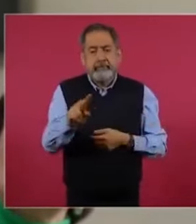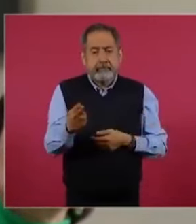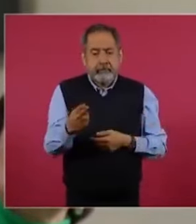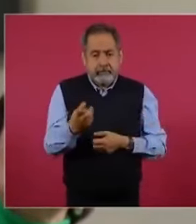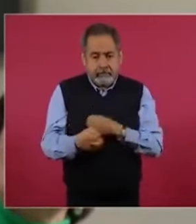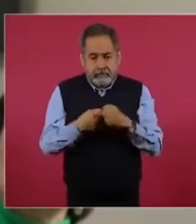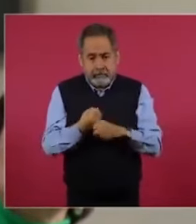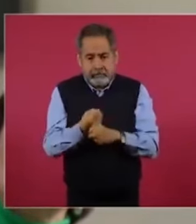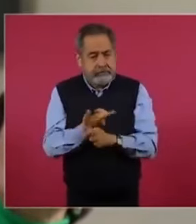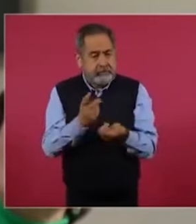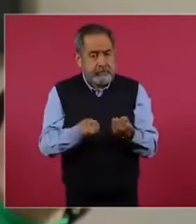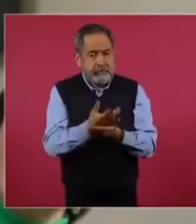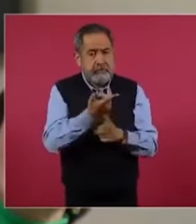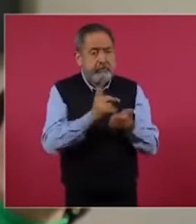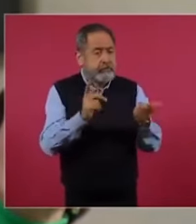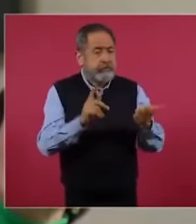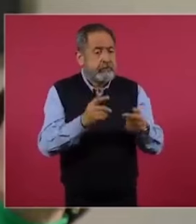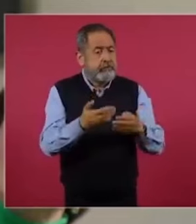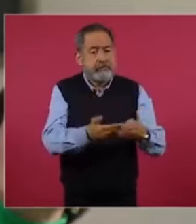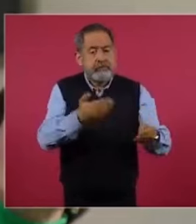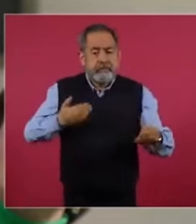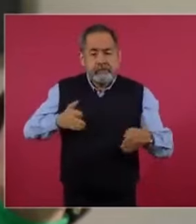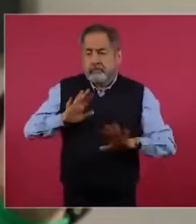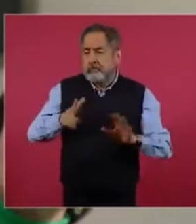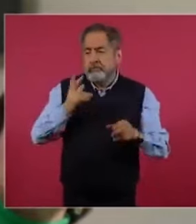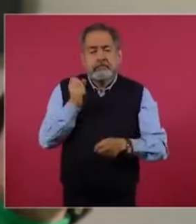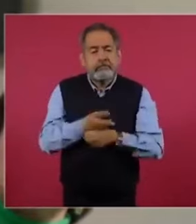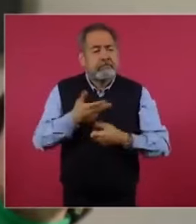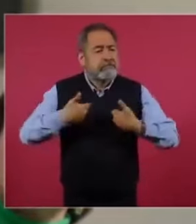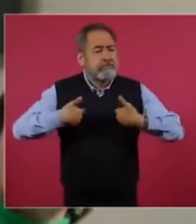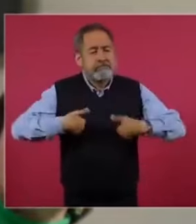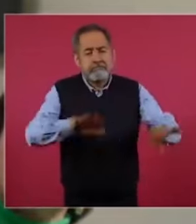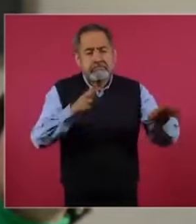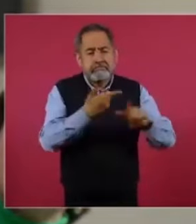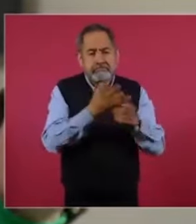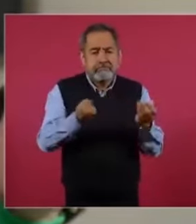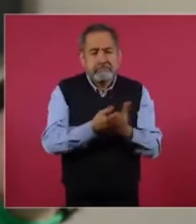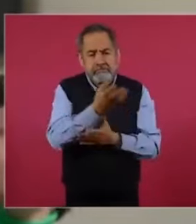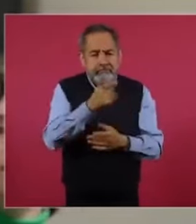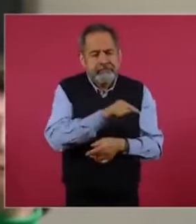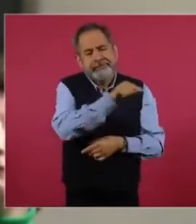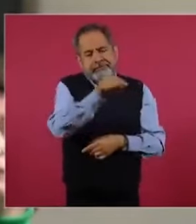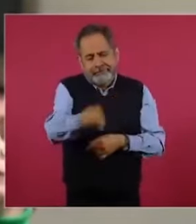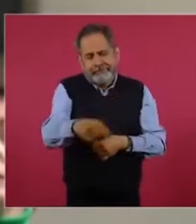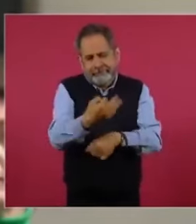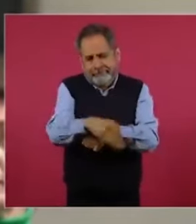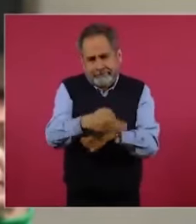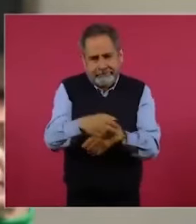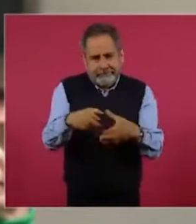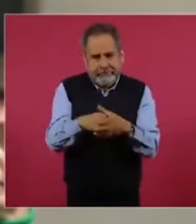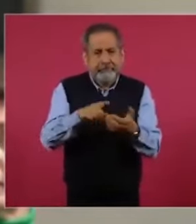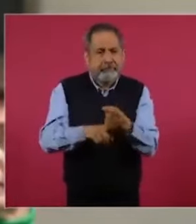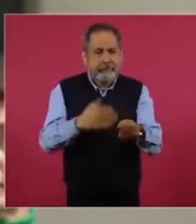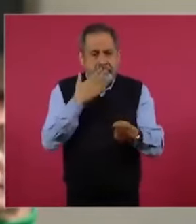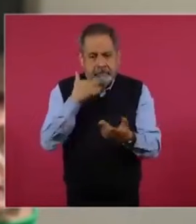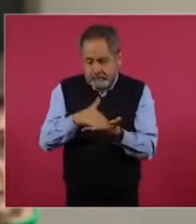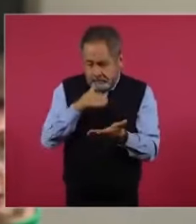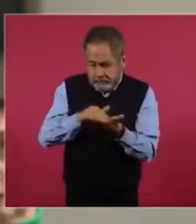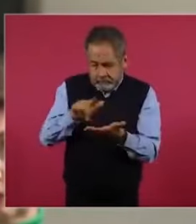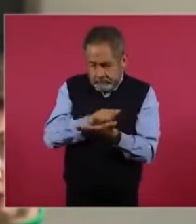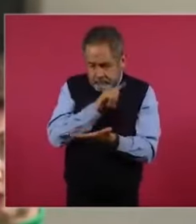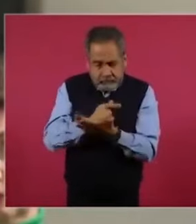la impartición de justicia en nuestro país sigamos fortaleciendo el camino hacia un México más justo y